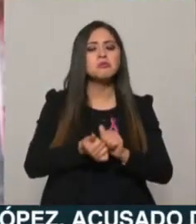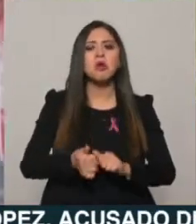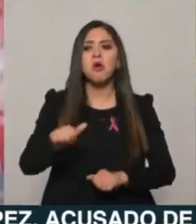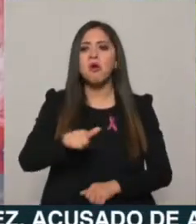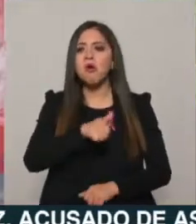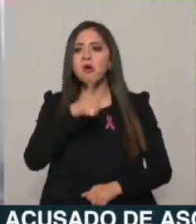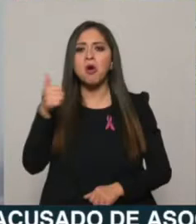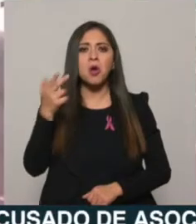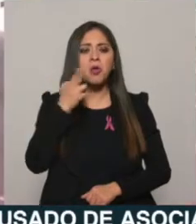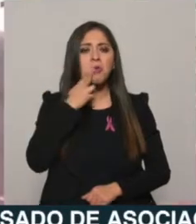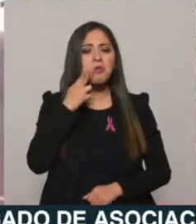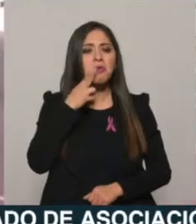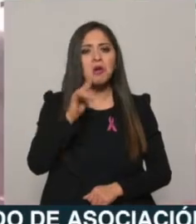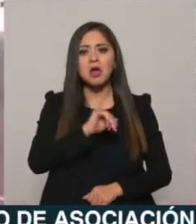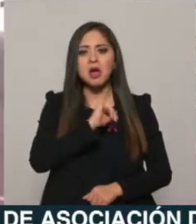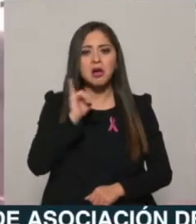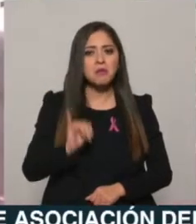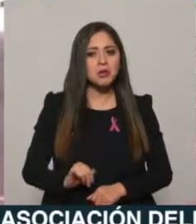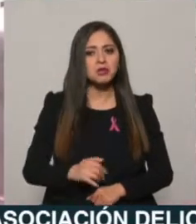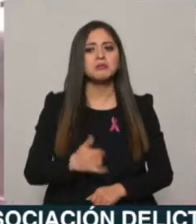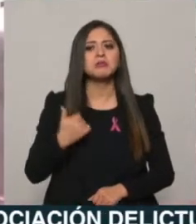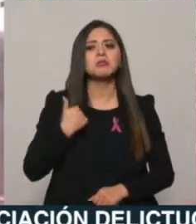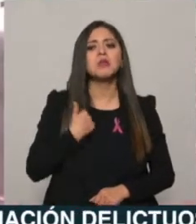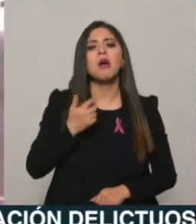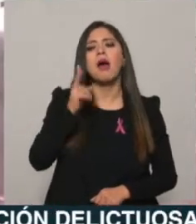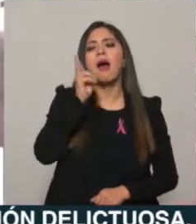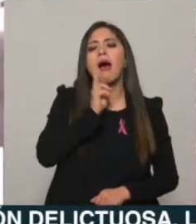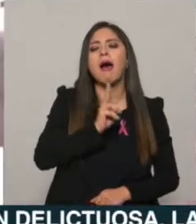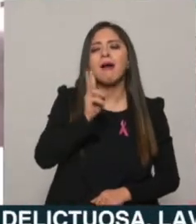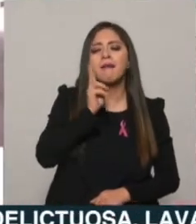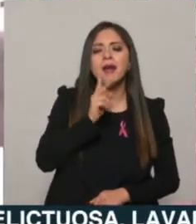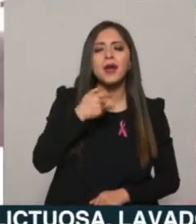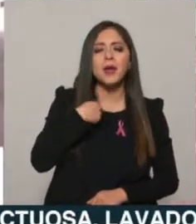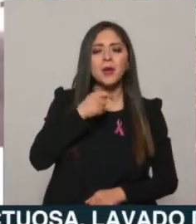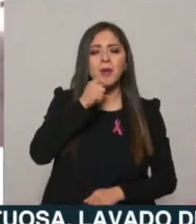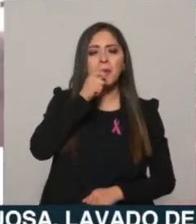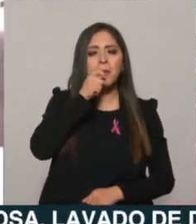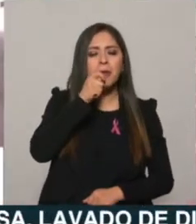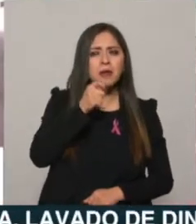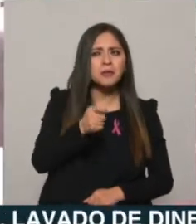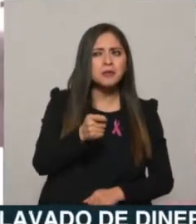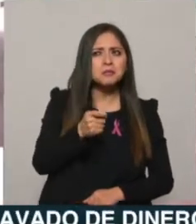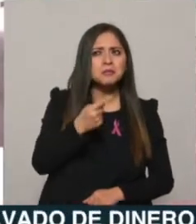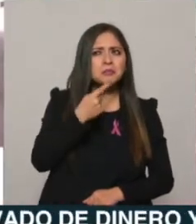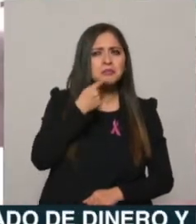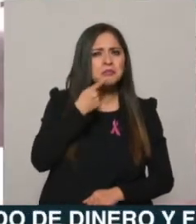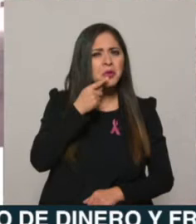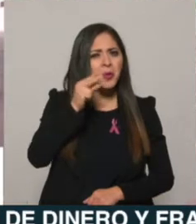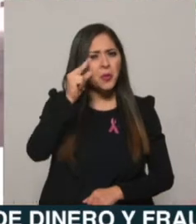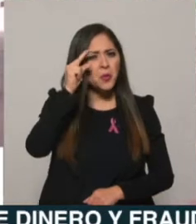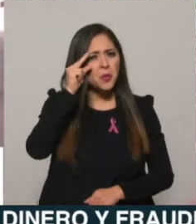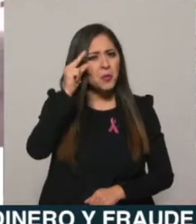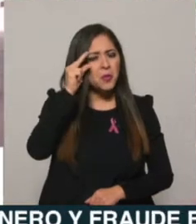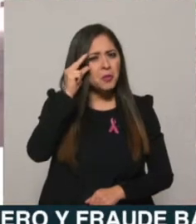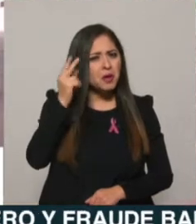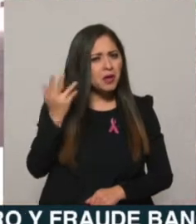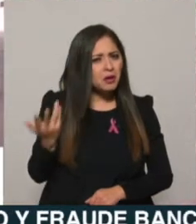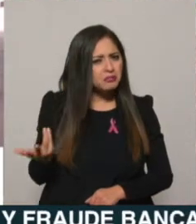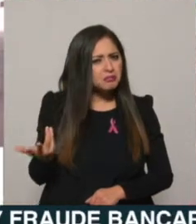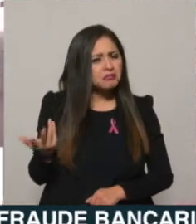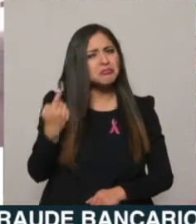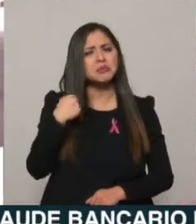probado un cigarro. Le digo, oye, pues a ver, déjame probarlo. Lo probé, tenía un sabor a uva en el líquido que usaba el